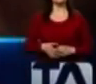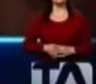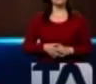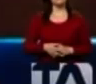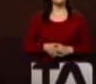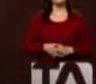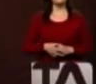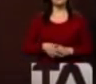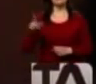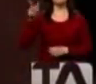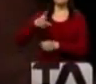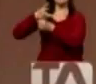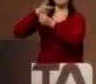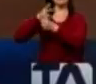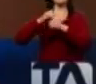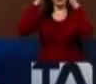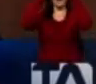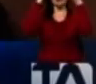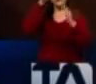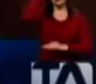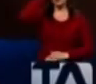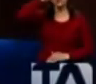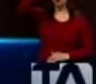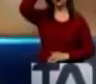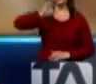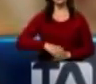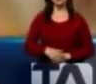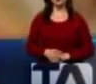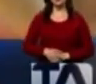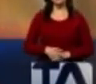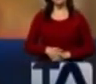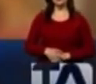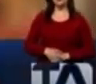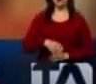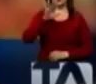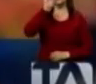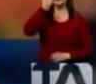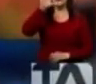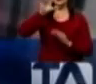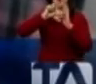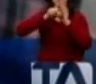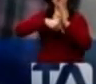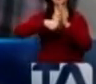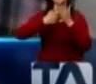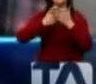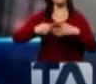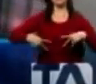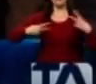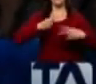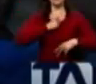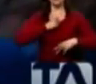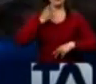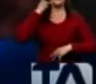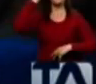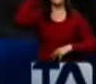en la casa... Ahí están imágenes. En la Casa de Cultura. Entonces es un documental de 85 minutos donde se muestra nuestra vida, la vida de unos